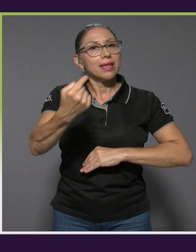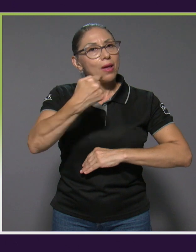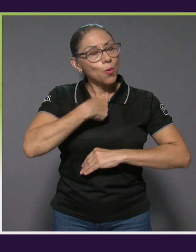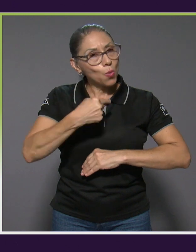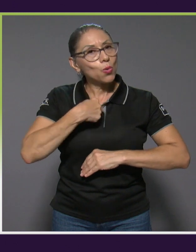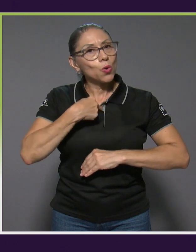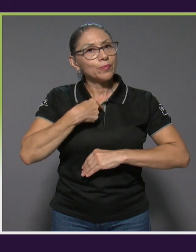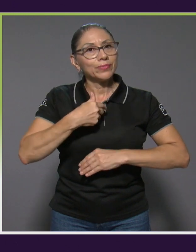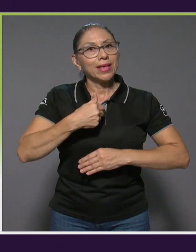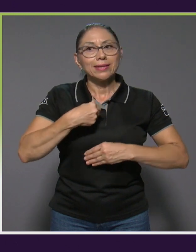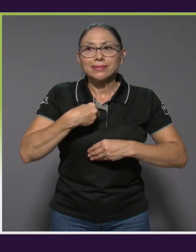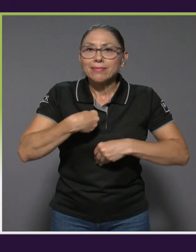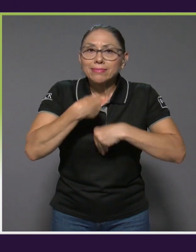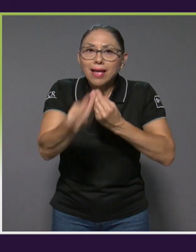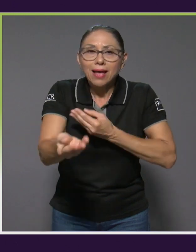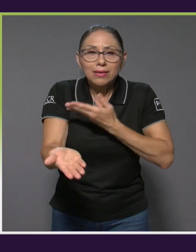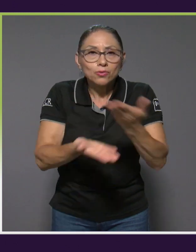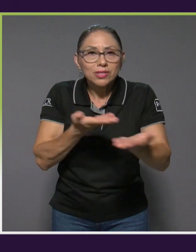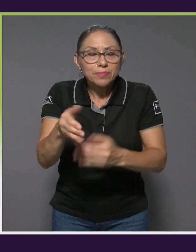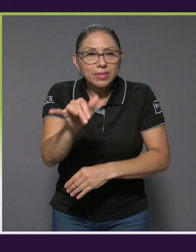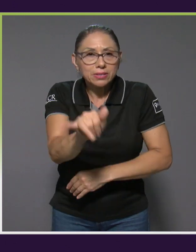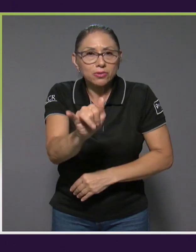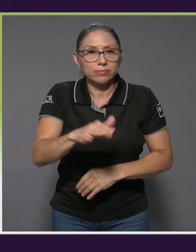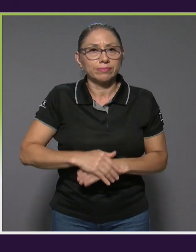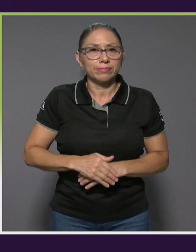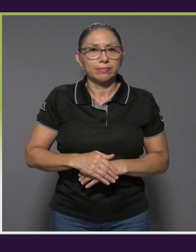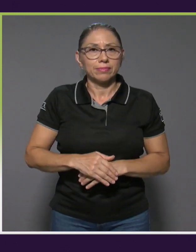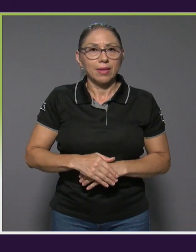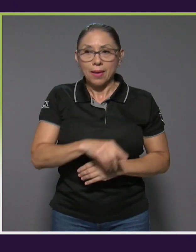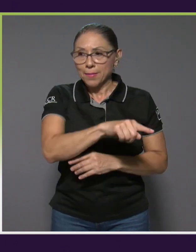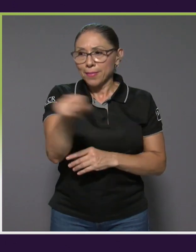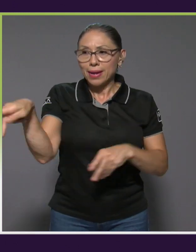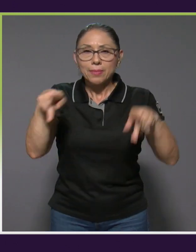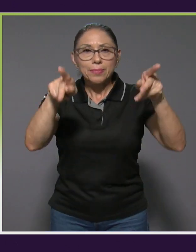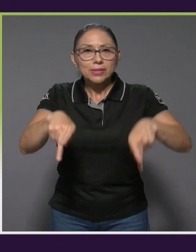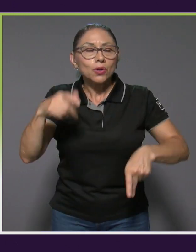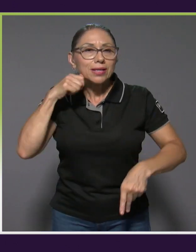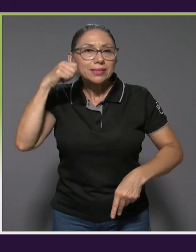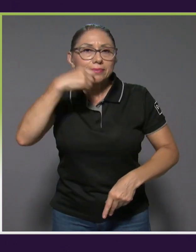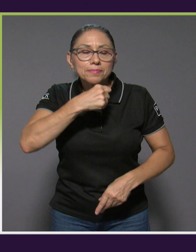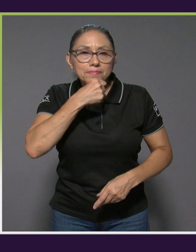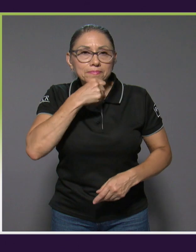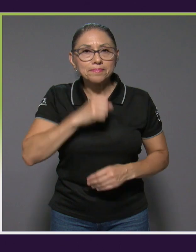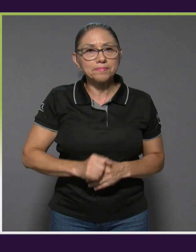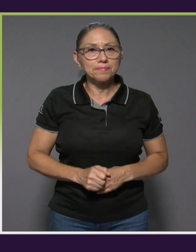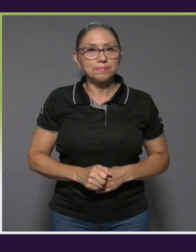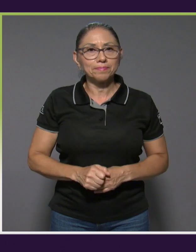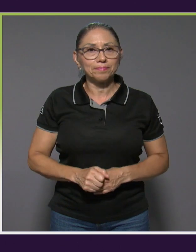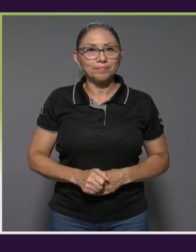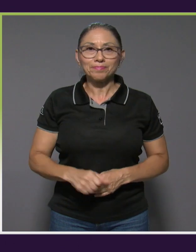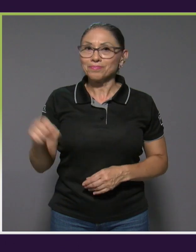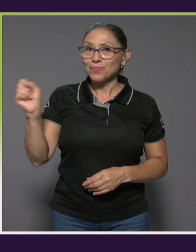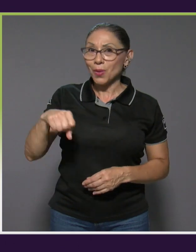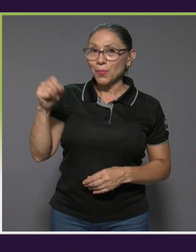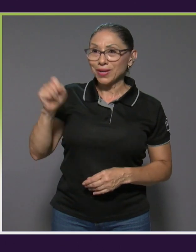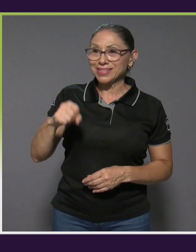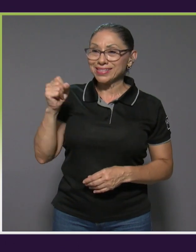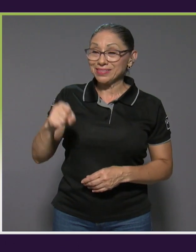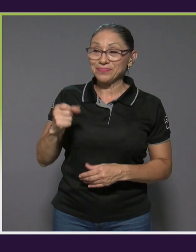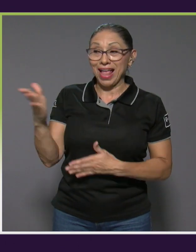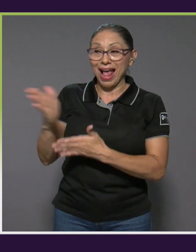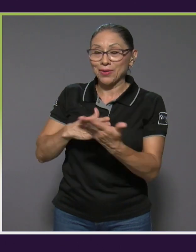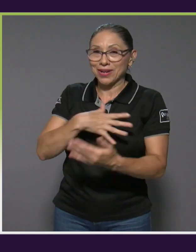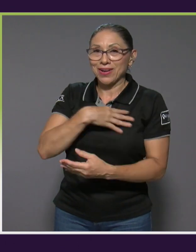propiciando un servicio como este para las personas mayores. Así es, y bueno, tenemos un comentario que le va a gustar mucho a don